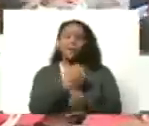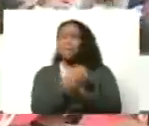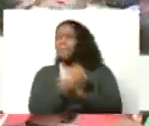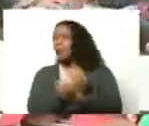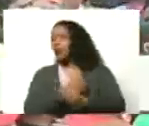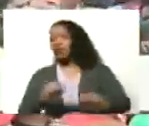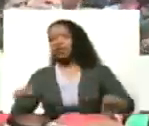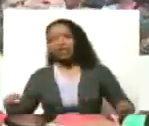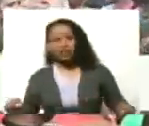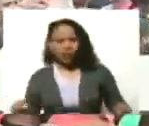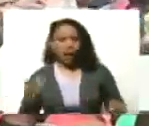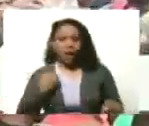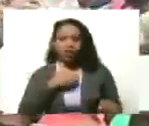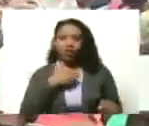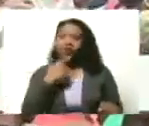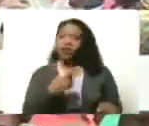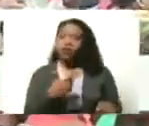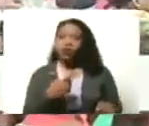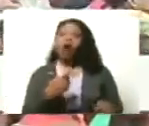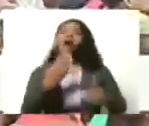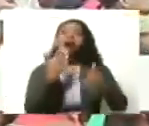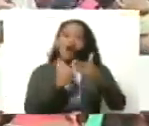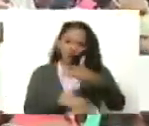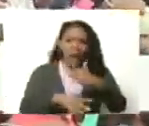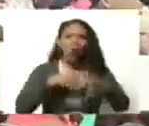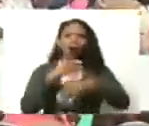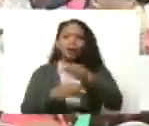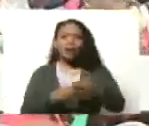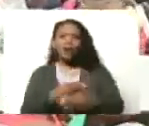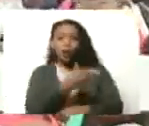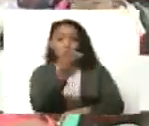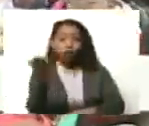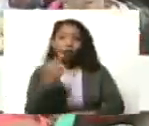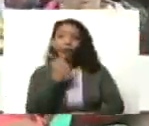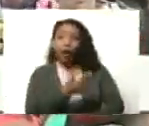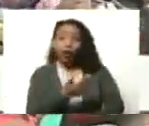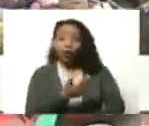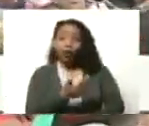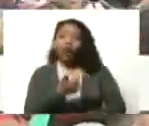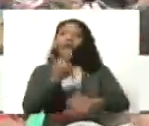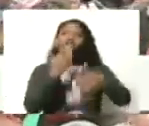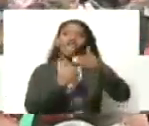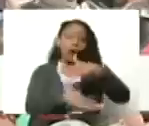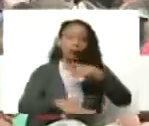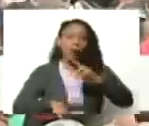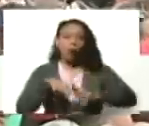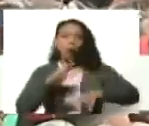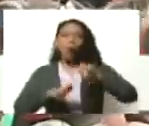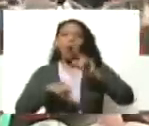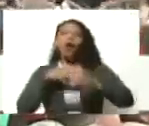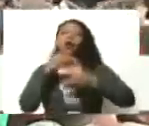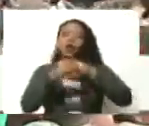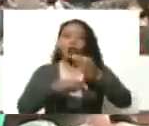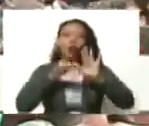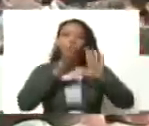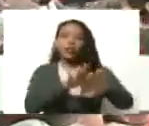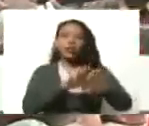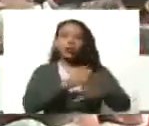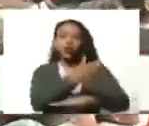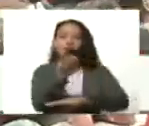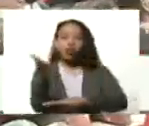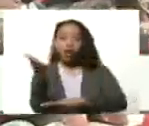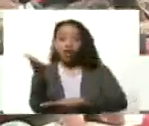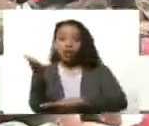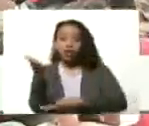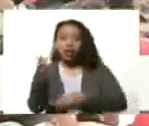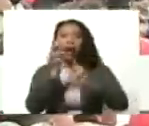imposible. Y nosotros dijimos, lo vamos a hacer. Y ustedes dijeron, lo vamos a hacer, y lo hicieron. Y ustedes son